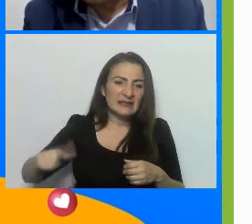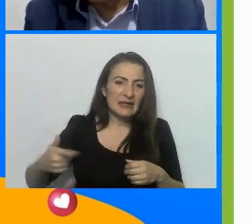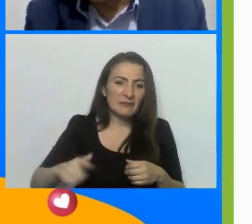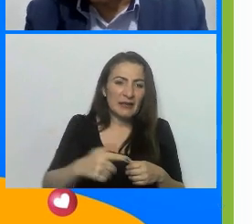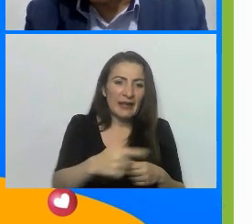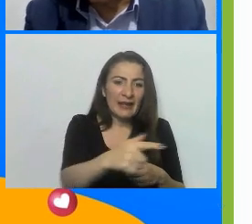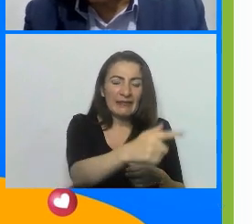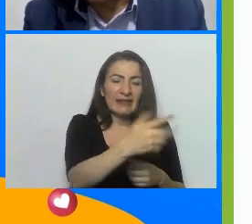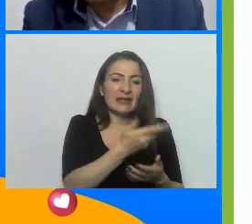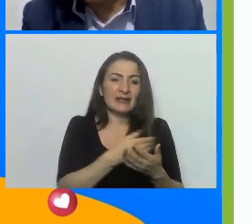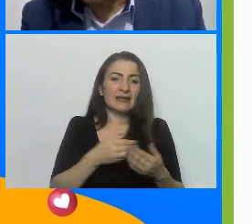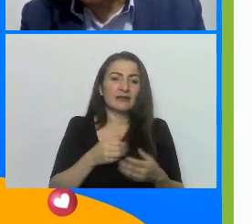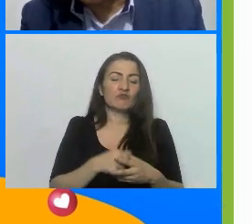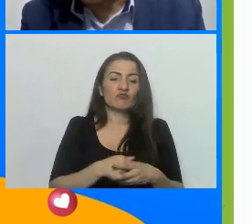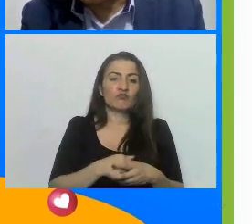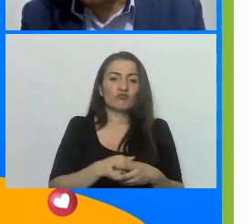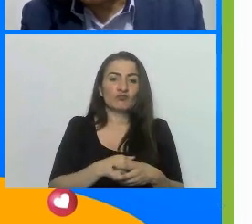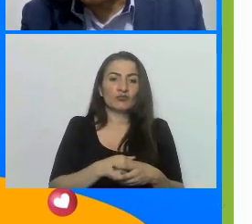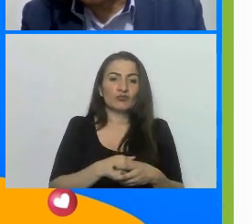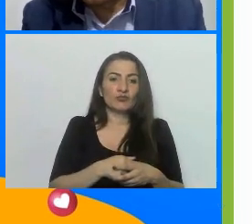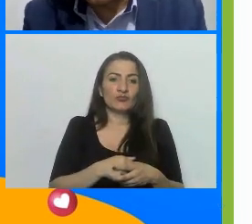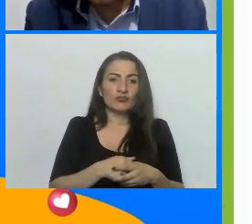¿sí?